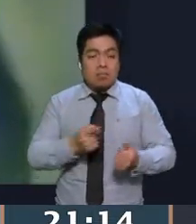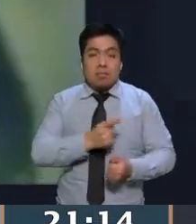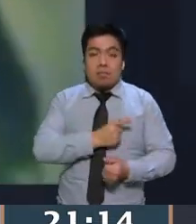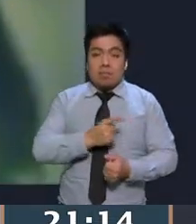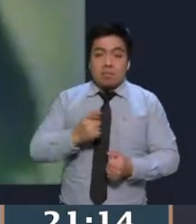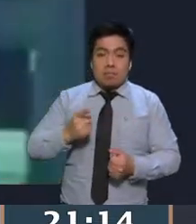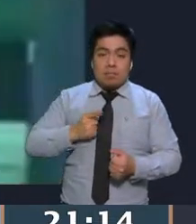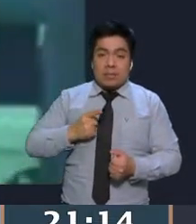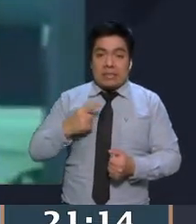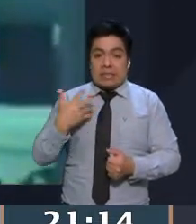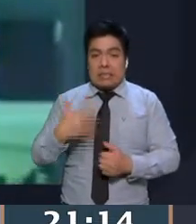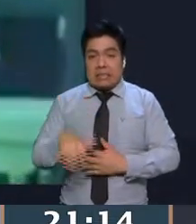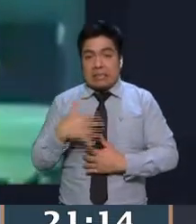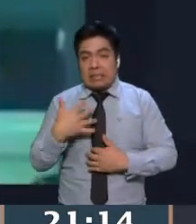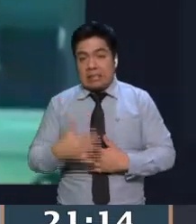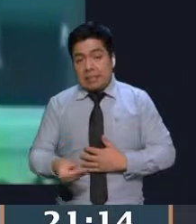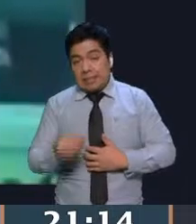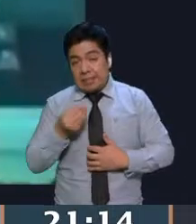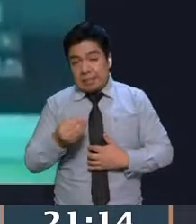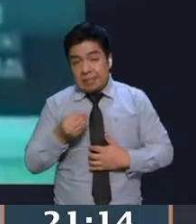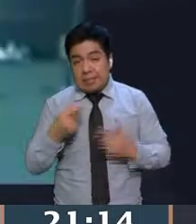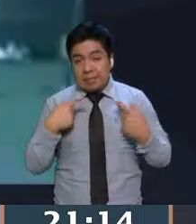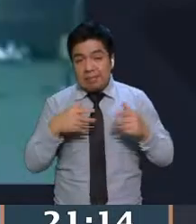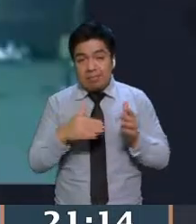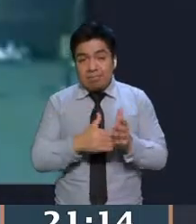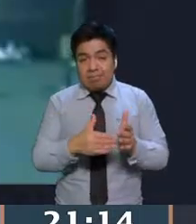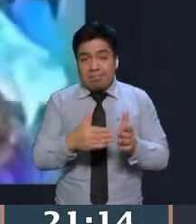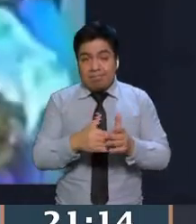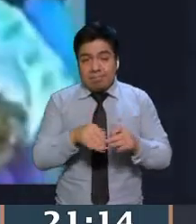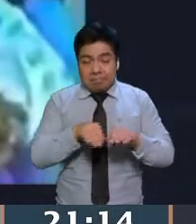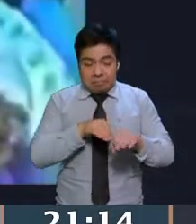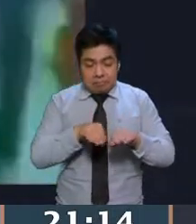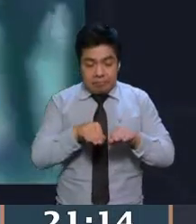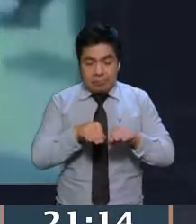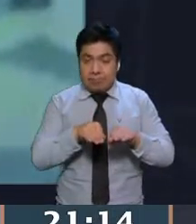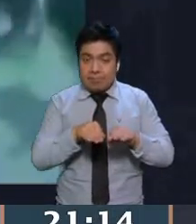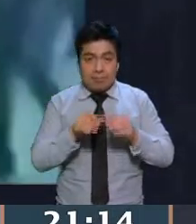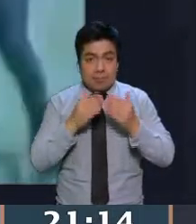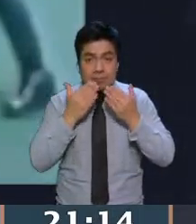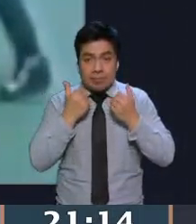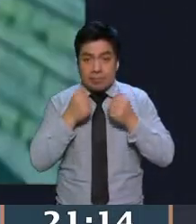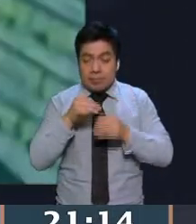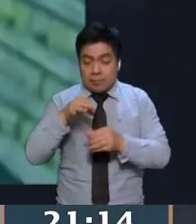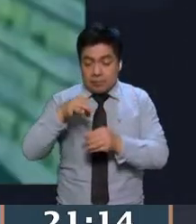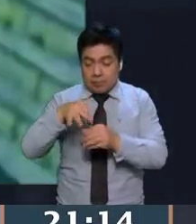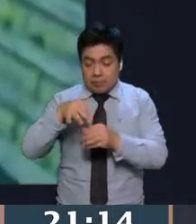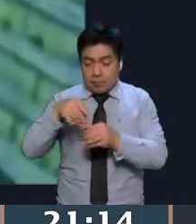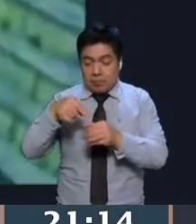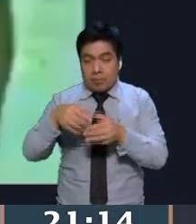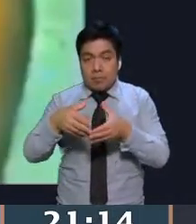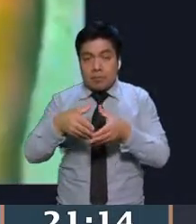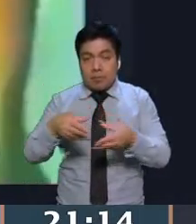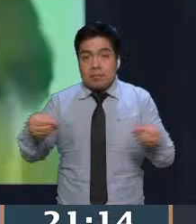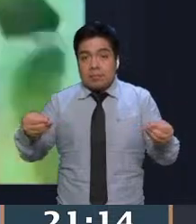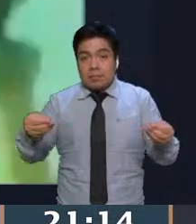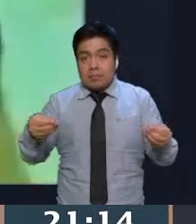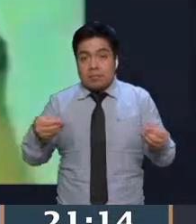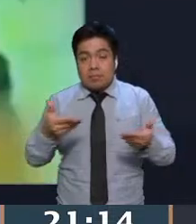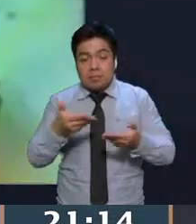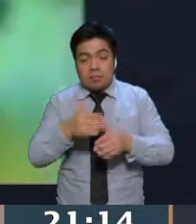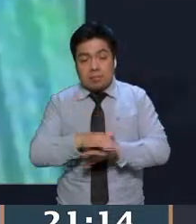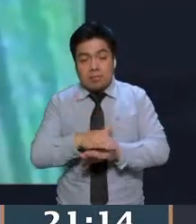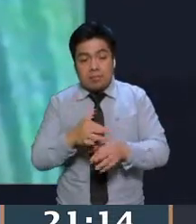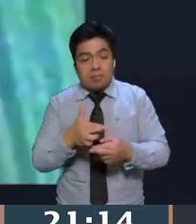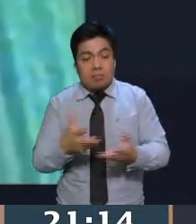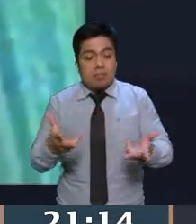externa dejaron a millones de mexicanos sin empleo. Los ahorros de la gente se esfumaron con la quiebra de la banca y